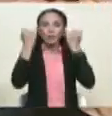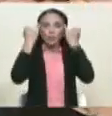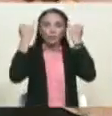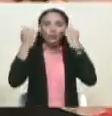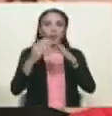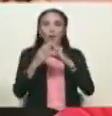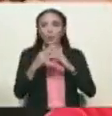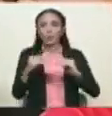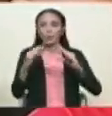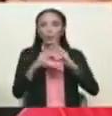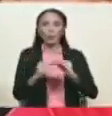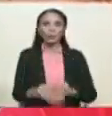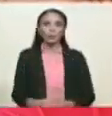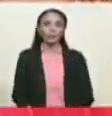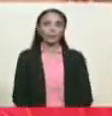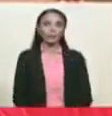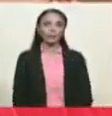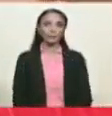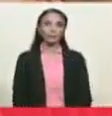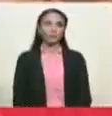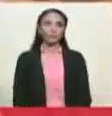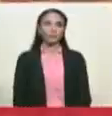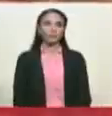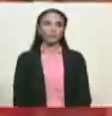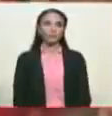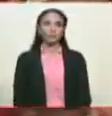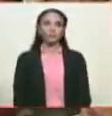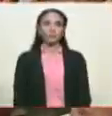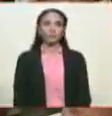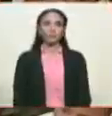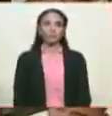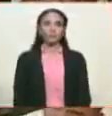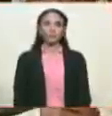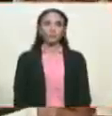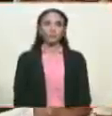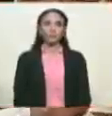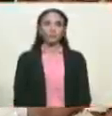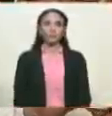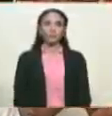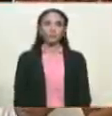ideológica, por su capacidad de sacrificio.